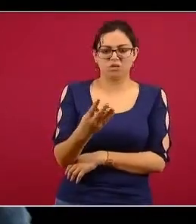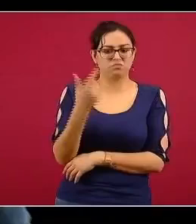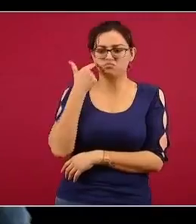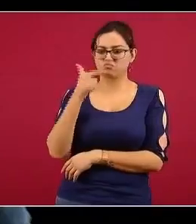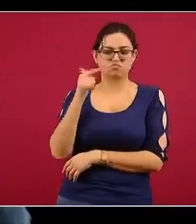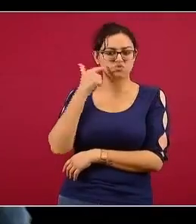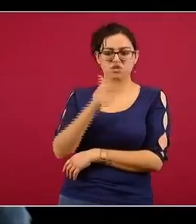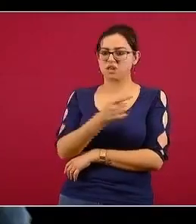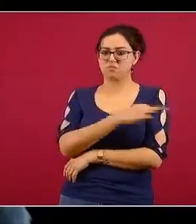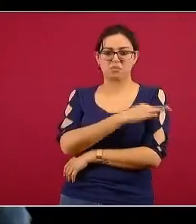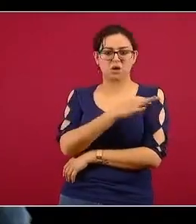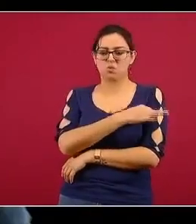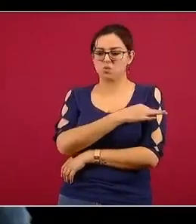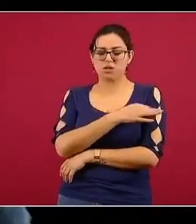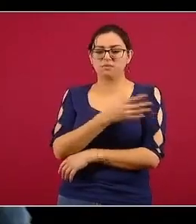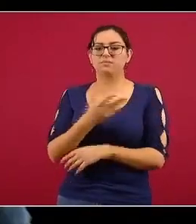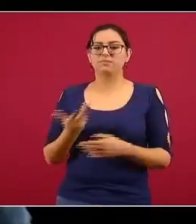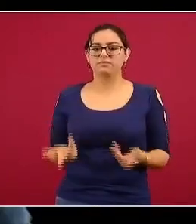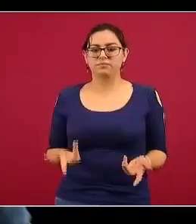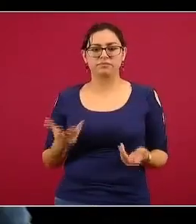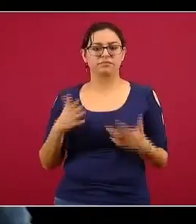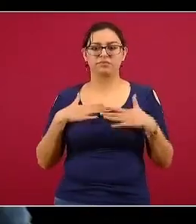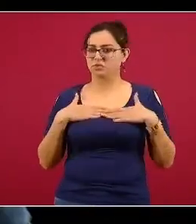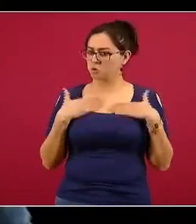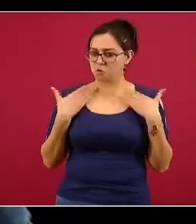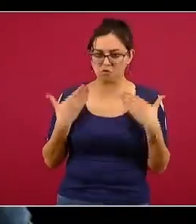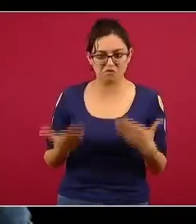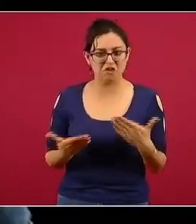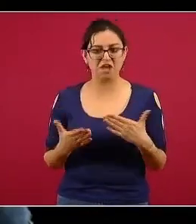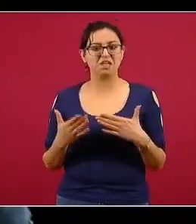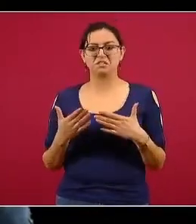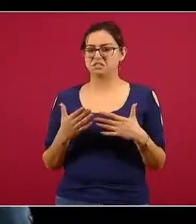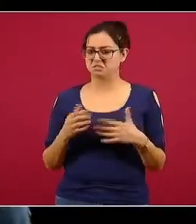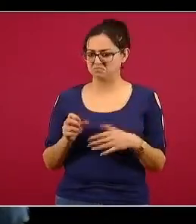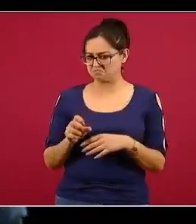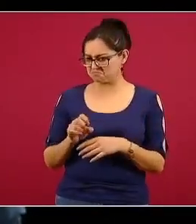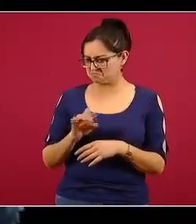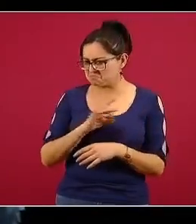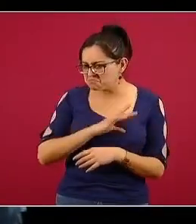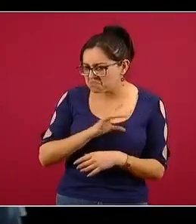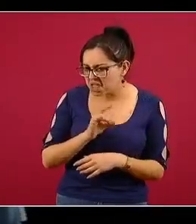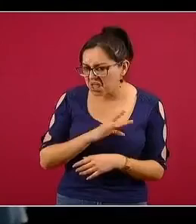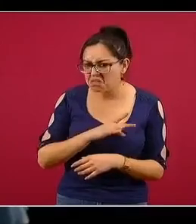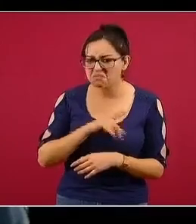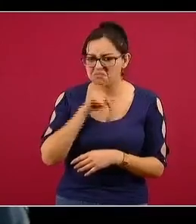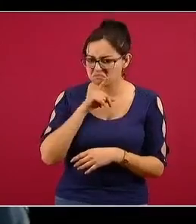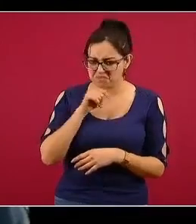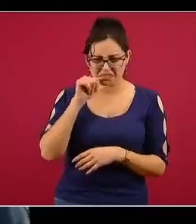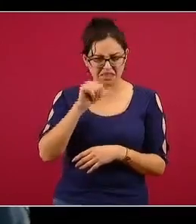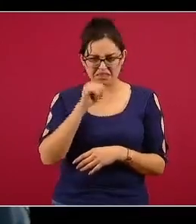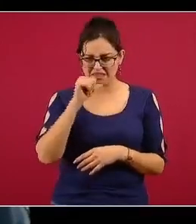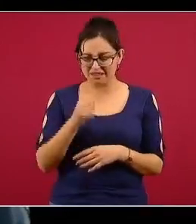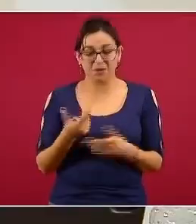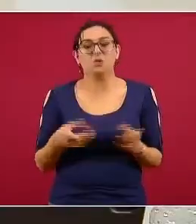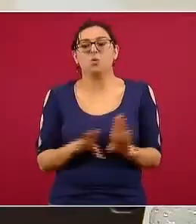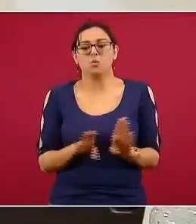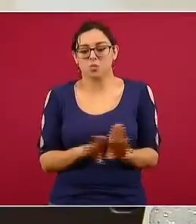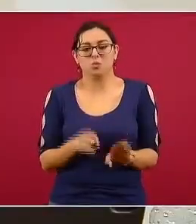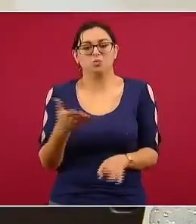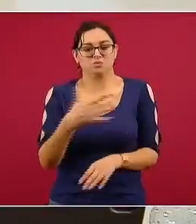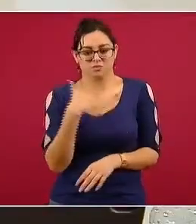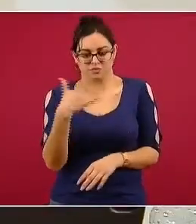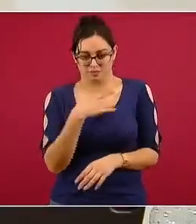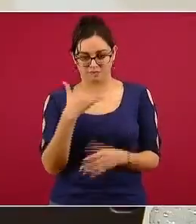no se quieren vacunar por muchas cuestiones, desconfían de la vacuna, ya no le tienen miedo al COVID, etcétera, etcétera. O sea, ¿cómo ve estas